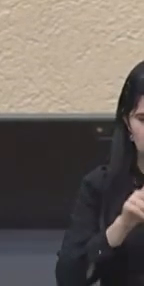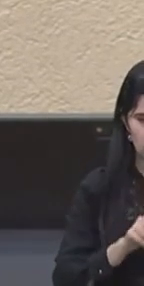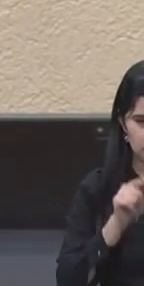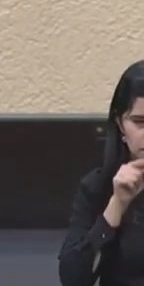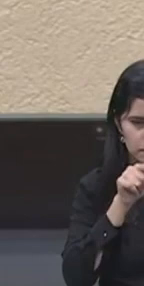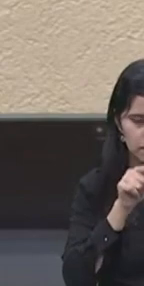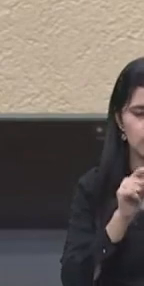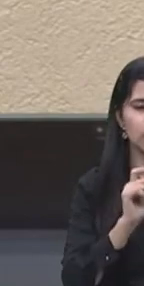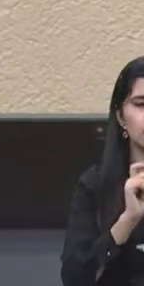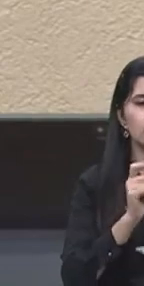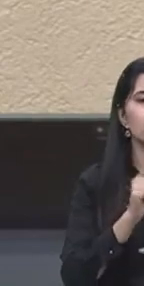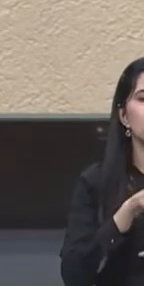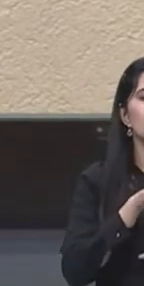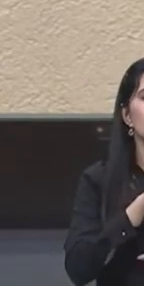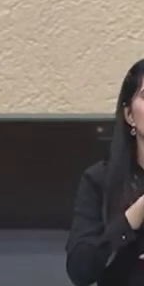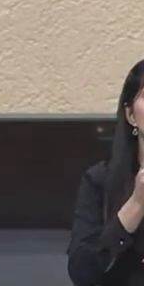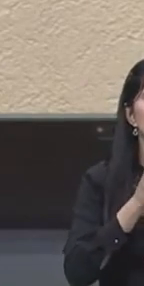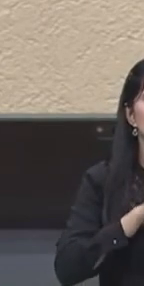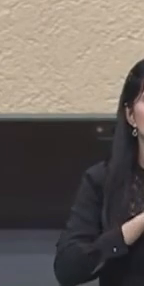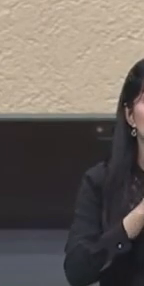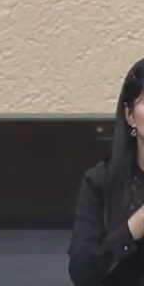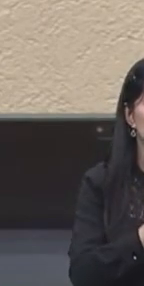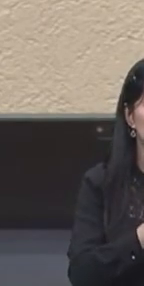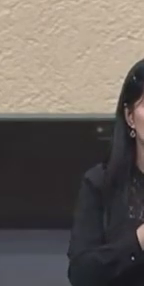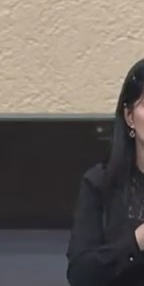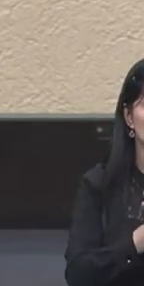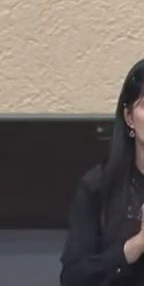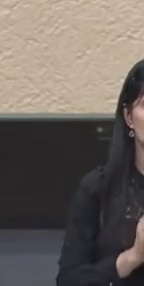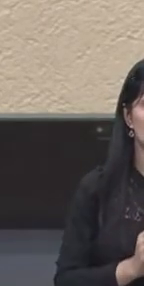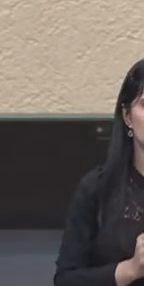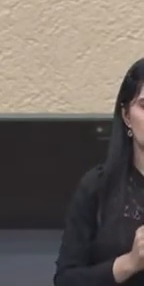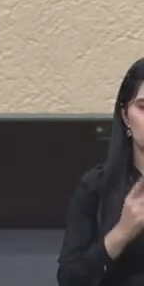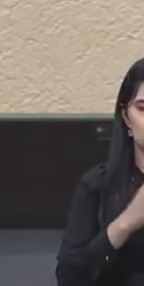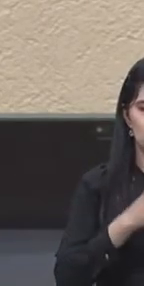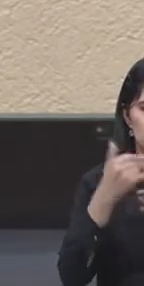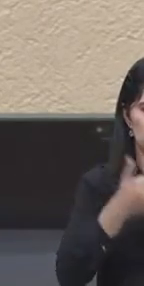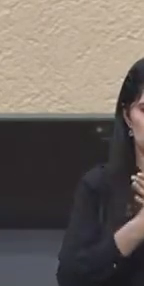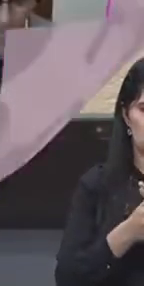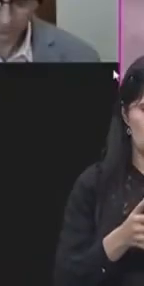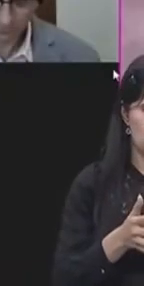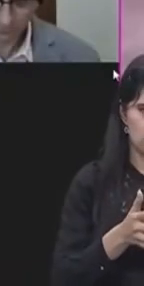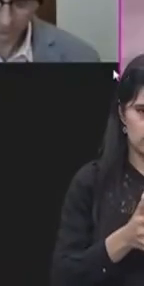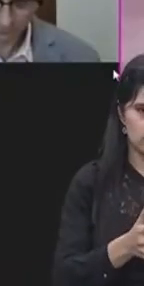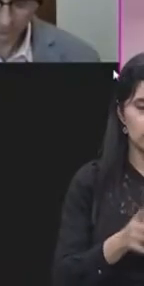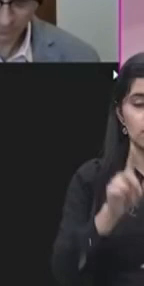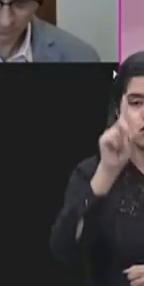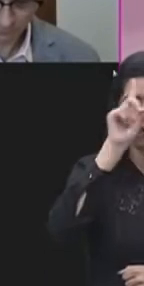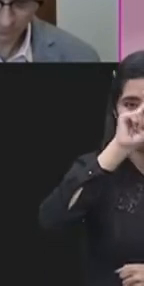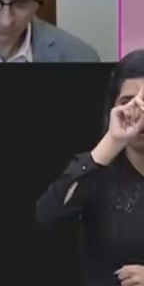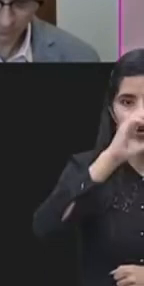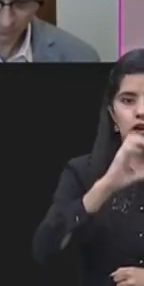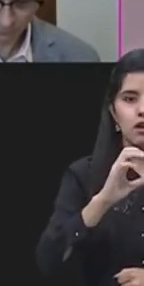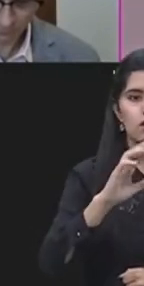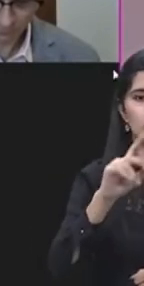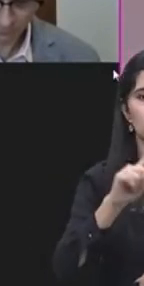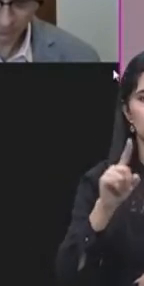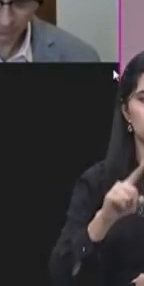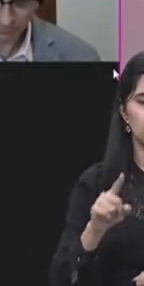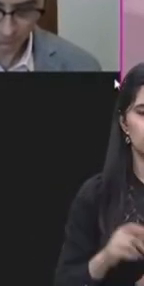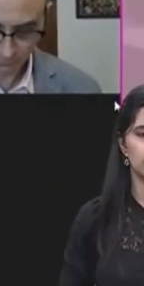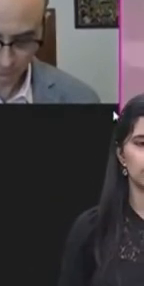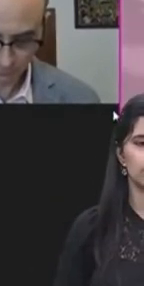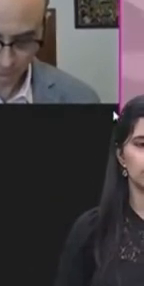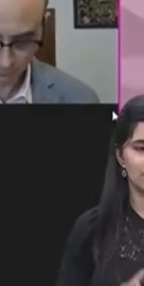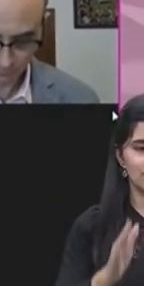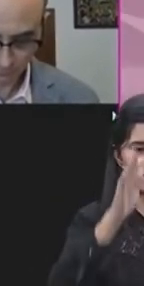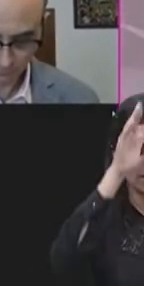dinero se gastan y es de los sistemas electorales más caros. Digo, esto tiene que tomarse en cuenta por parte de lo que